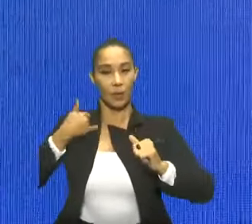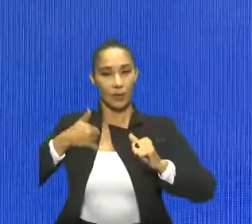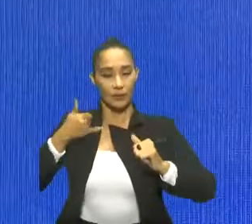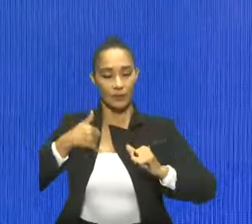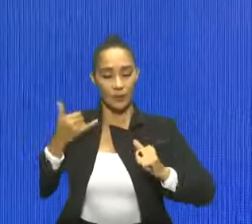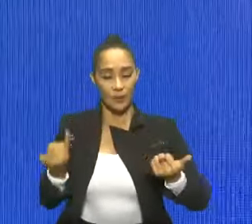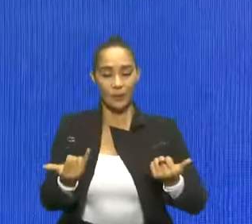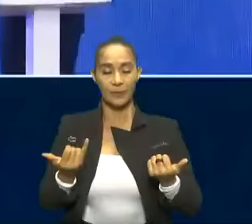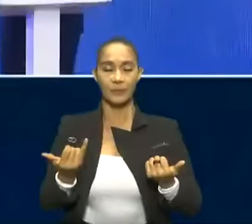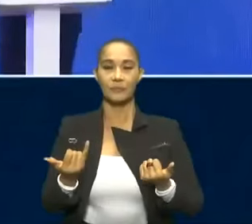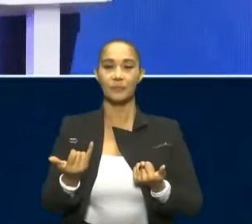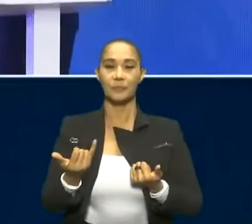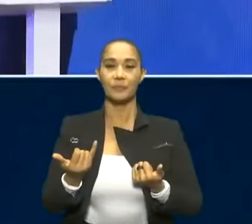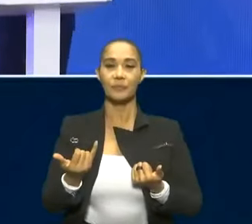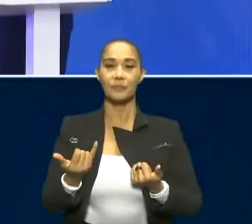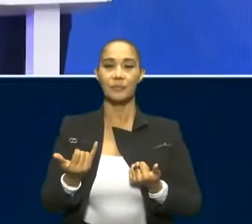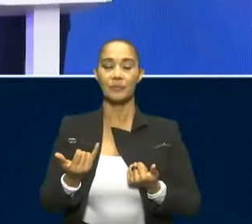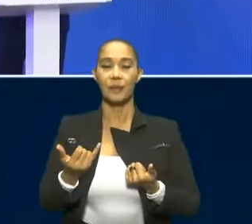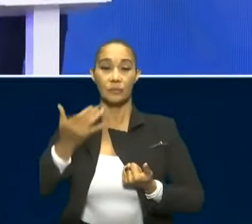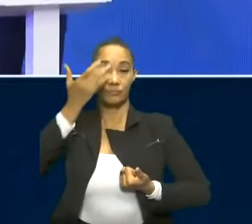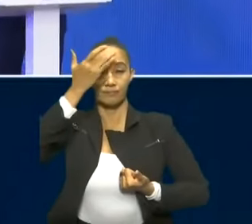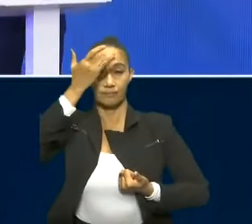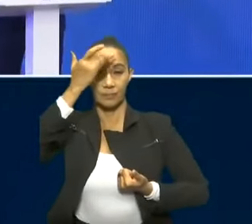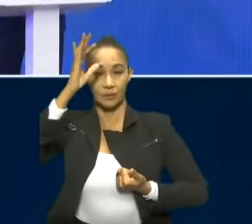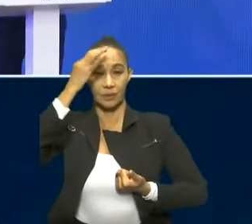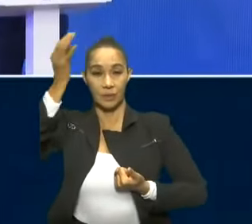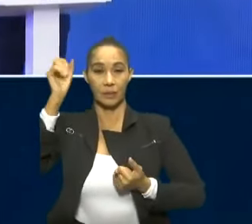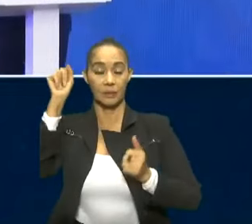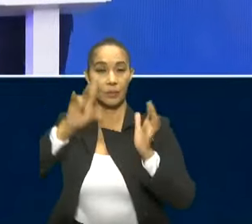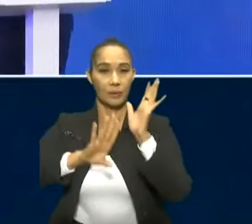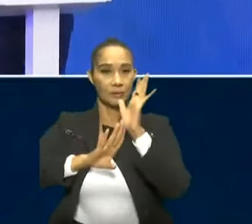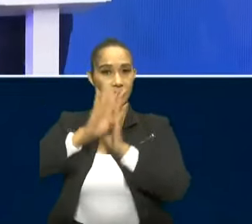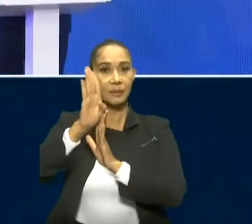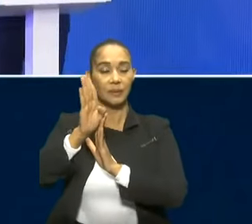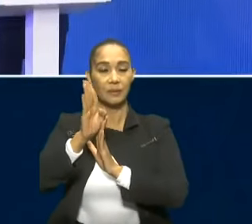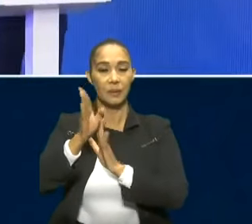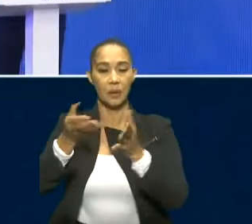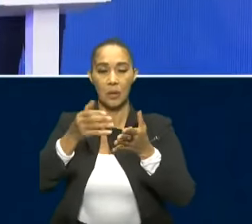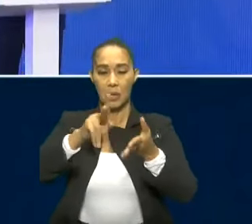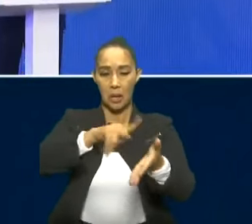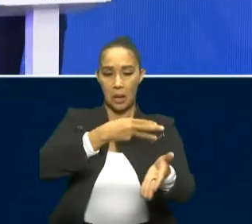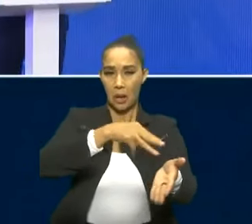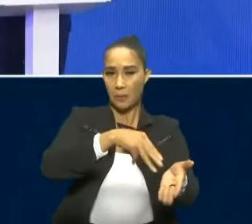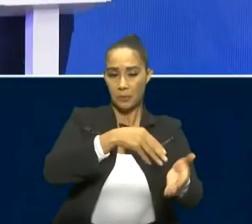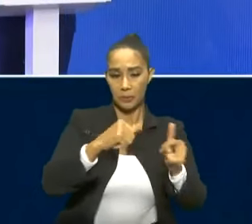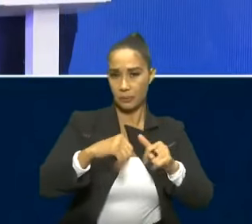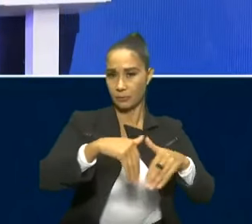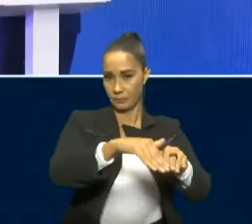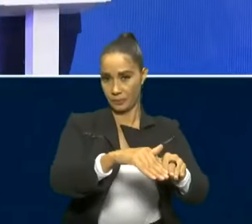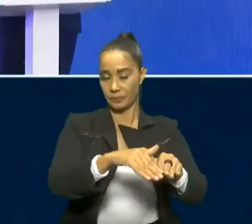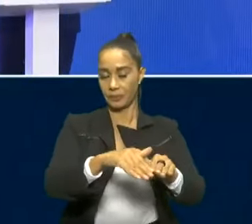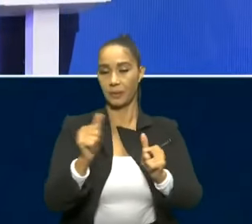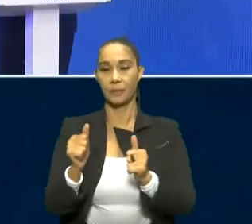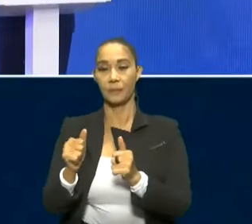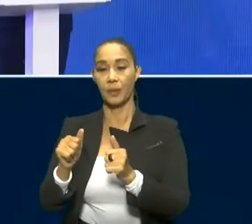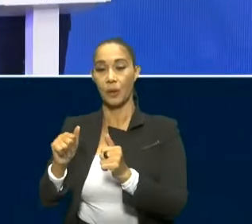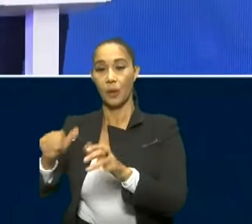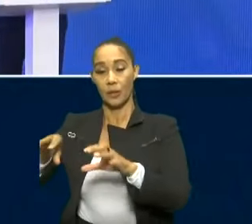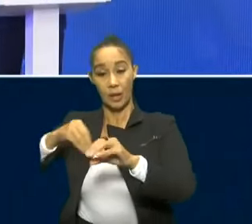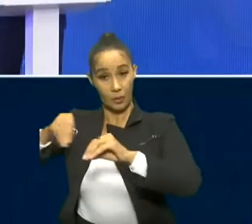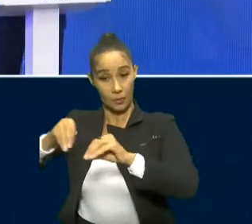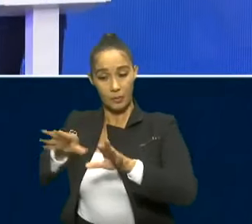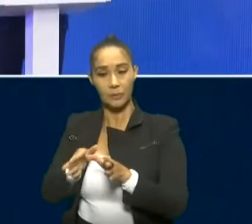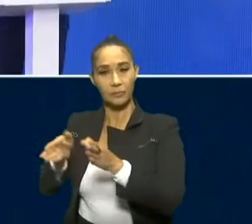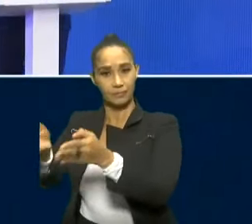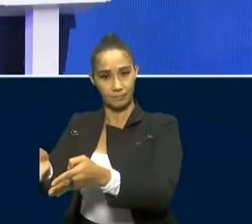jóvenes, sus aspiraciones se puedan desarrollar. Los que quieran ir a la música, que vayan a la música. Los que quieran ir al comercio,